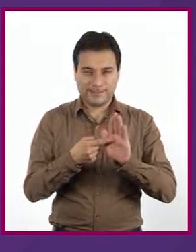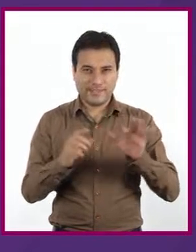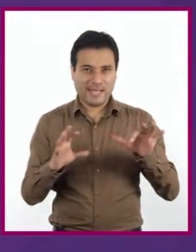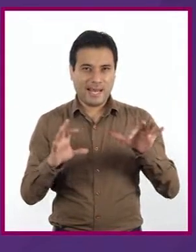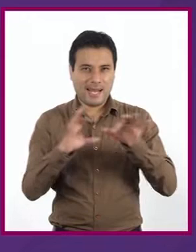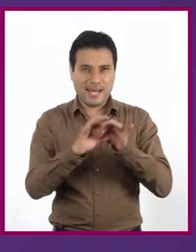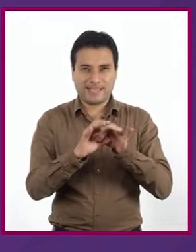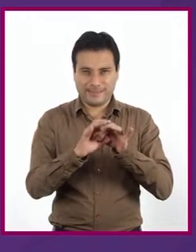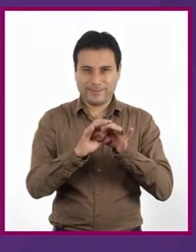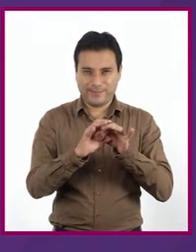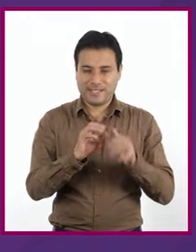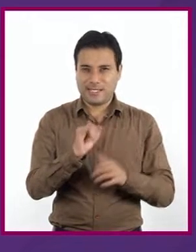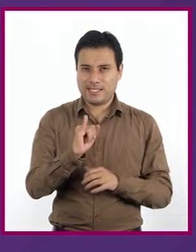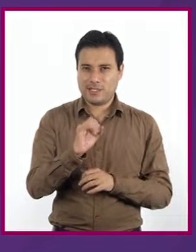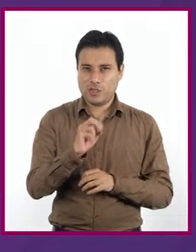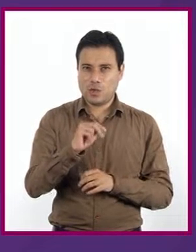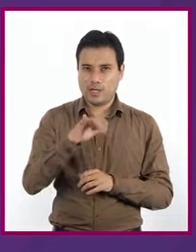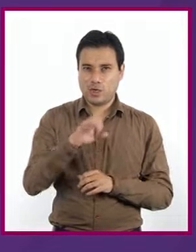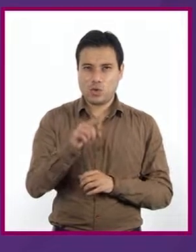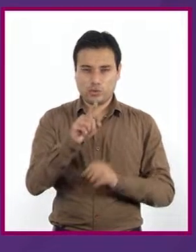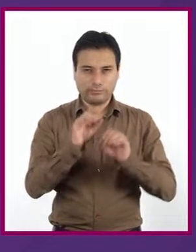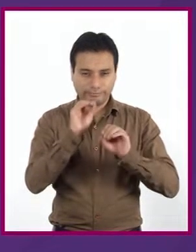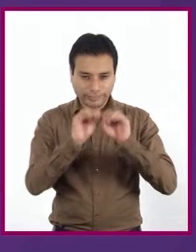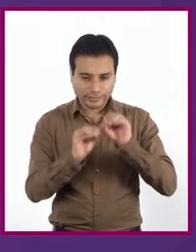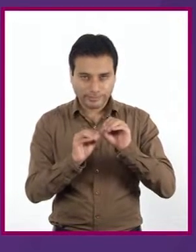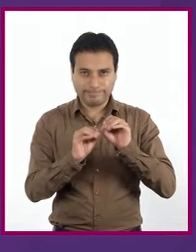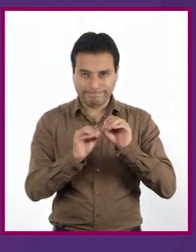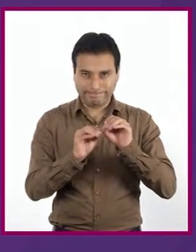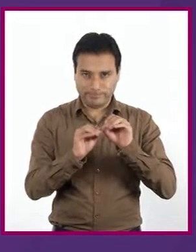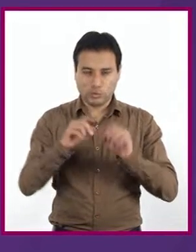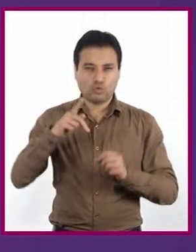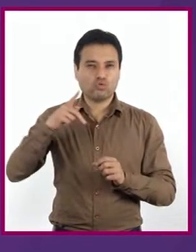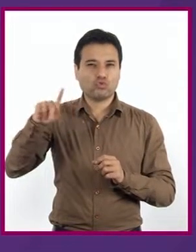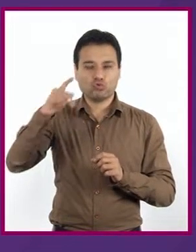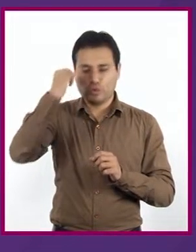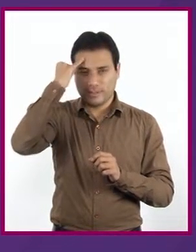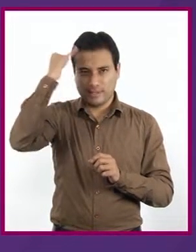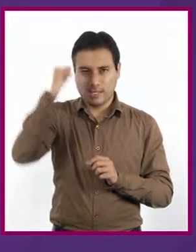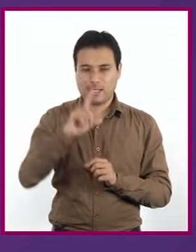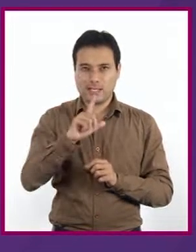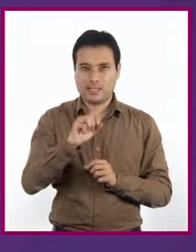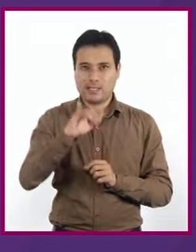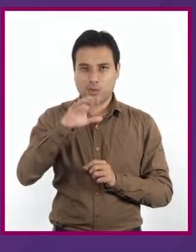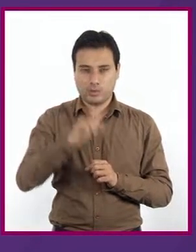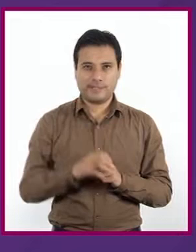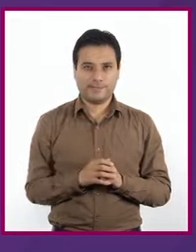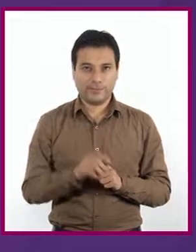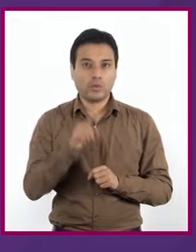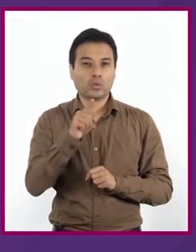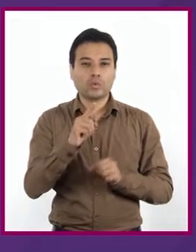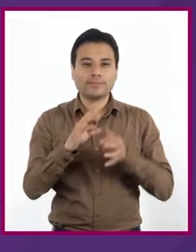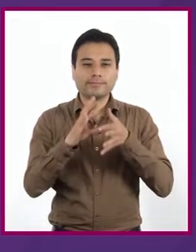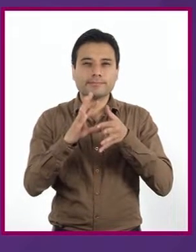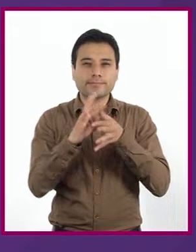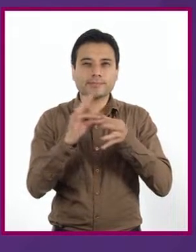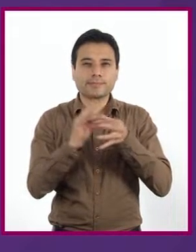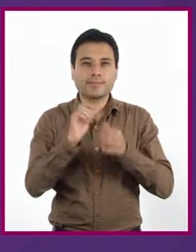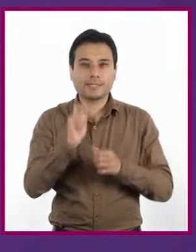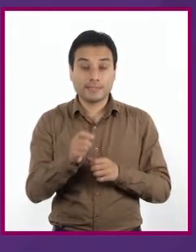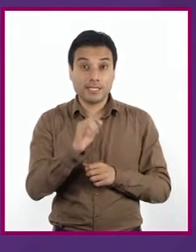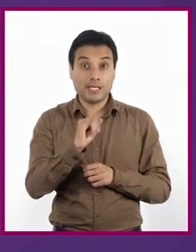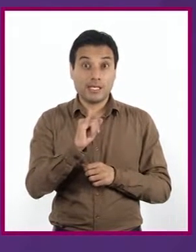Lewis y reconocerán que las propiedades de los materiales se explican por medio de las interacciones entre los